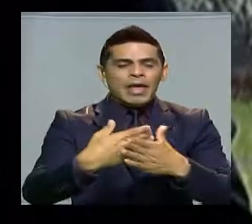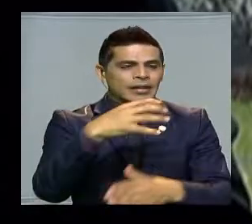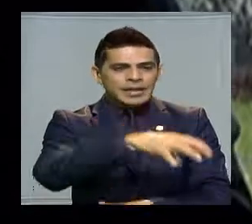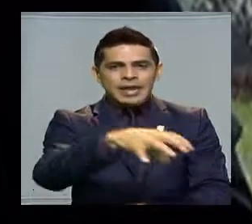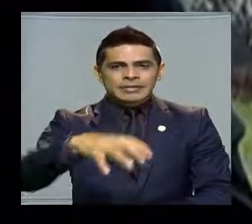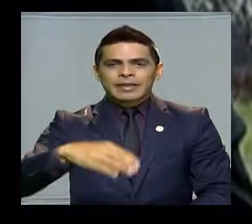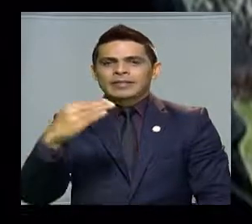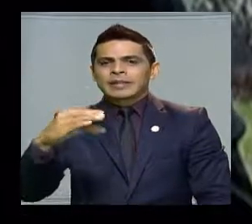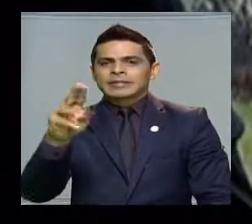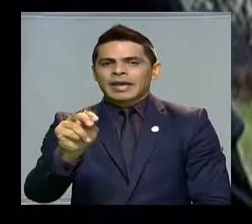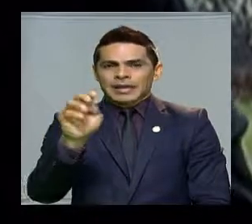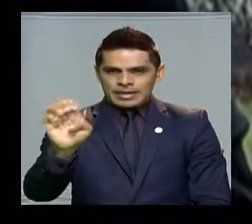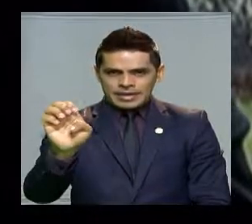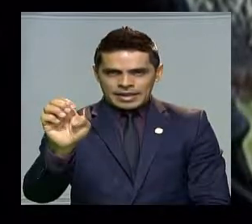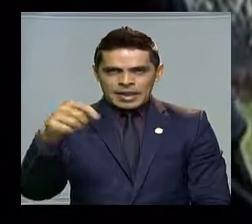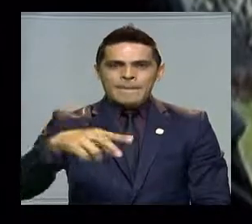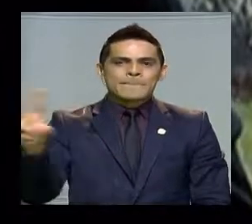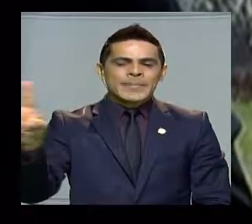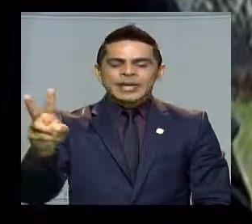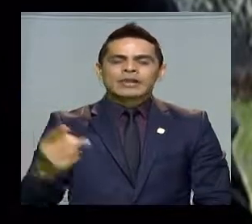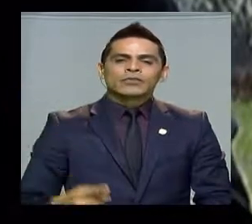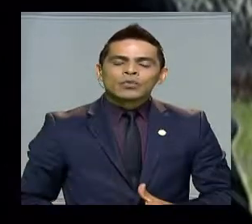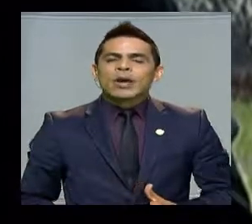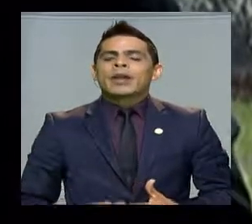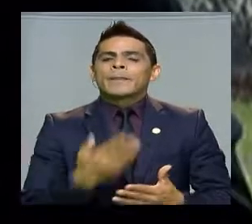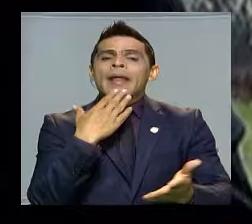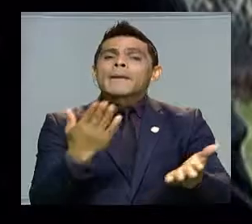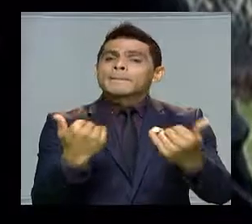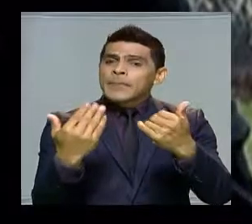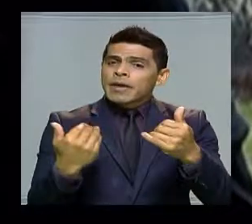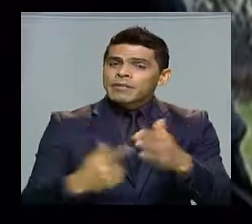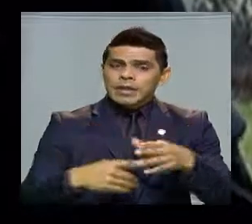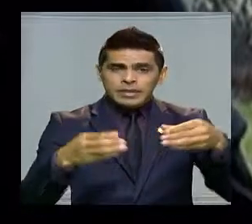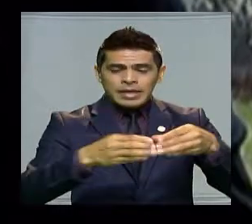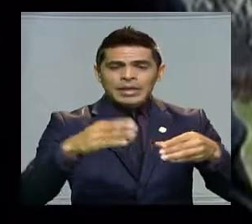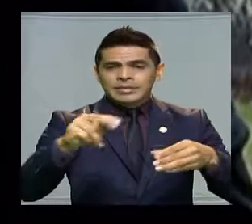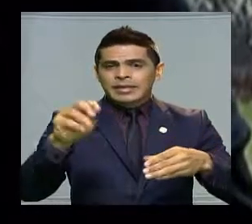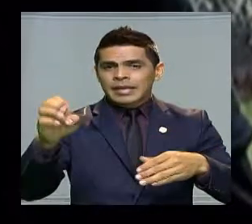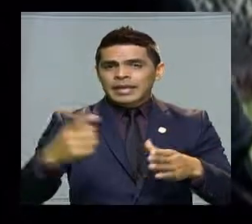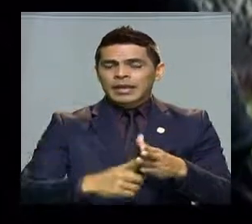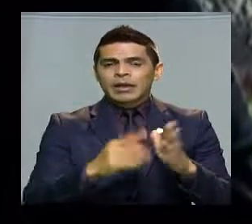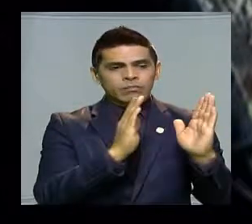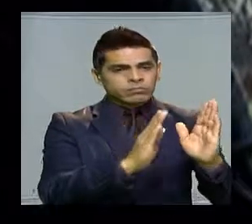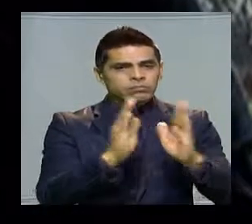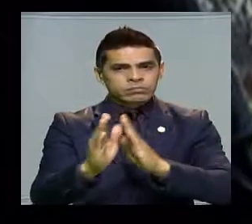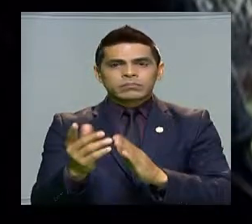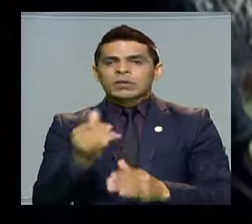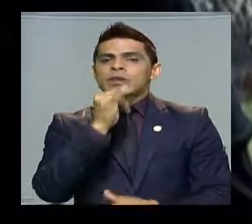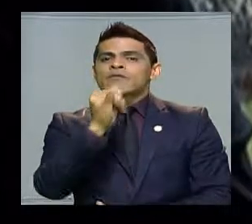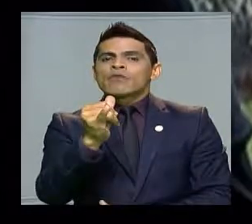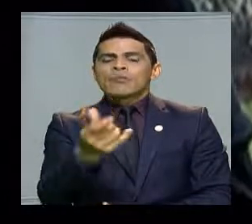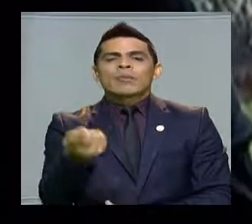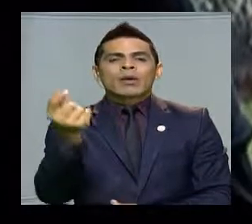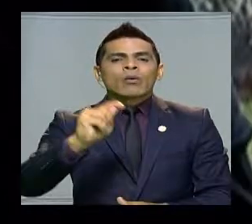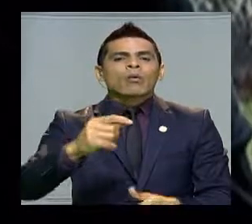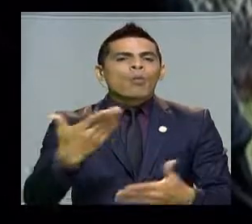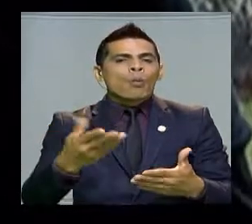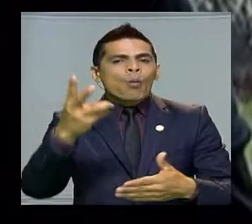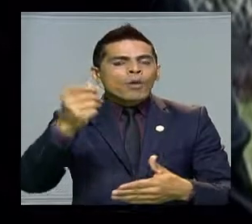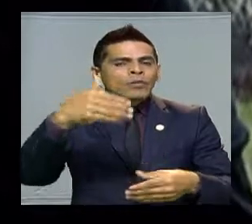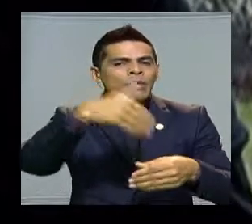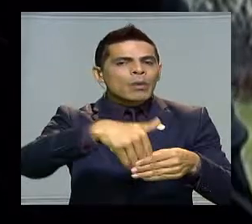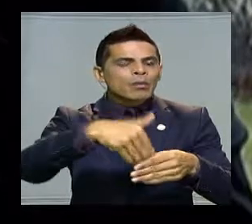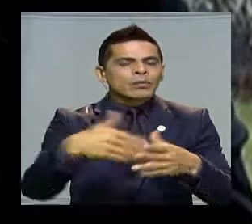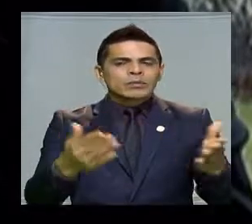Consejo Nacional Electoral. Esto para exigir que dicho ente anuncie el cronograma electoral. Desde Caracas,